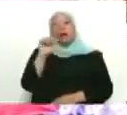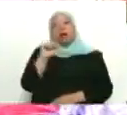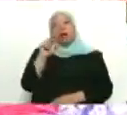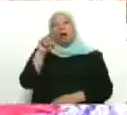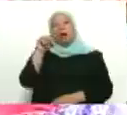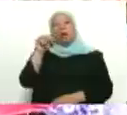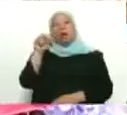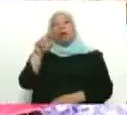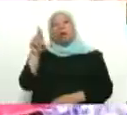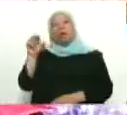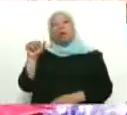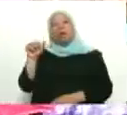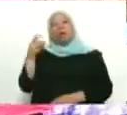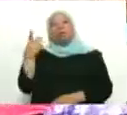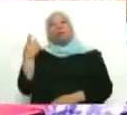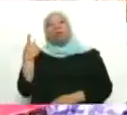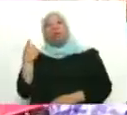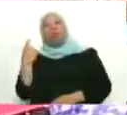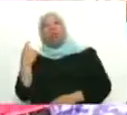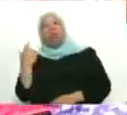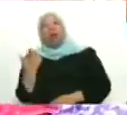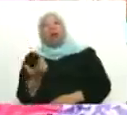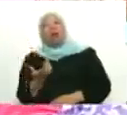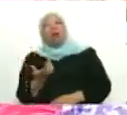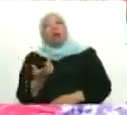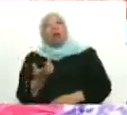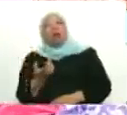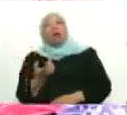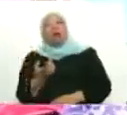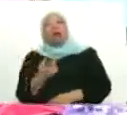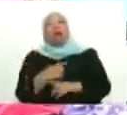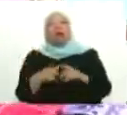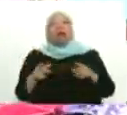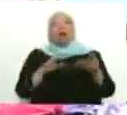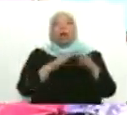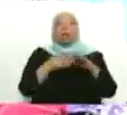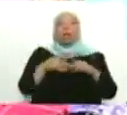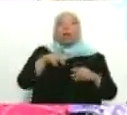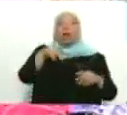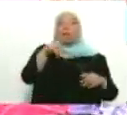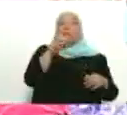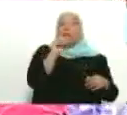No me falta ninguno, ¿eh? El Pao.